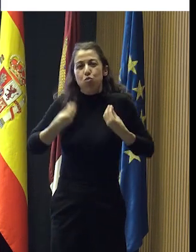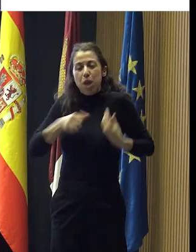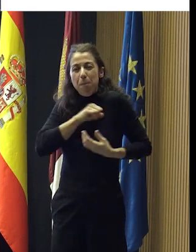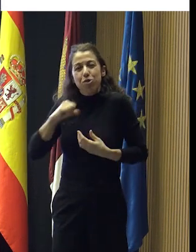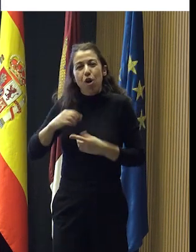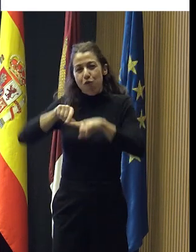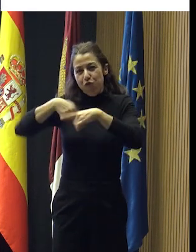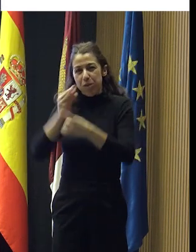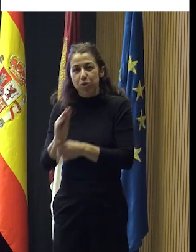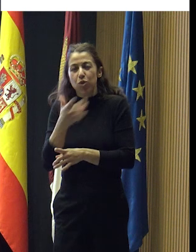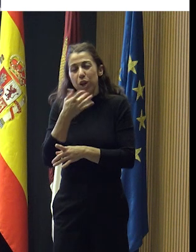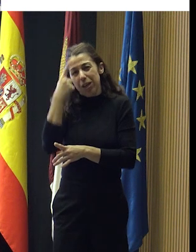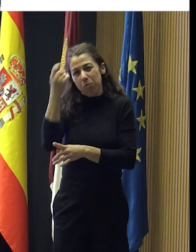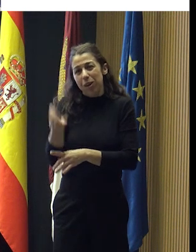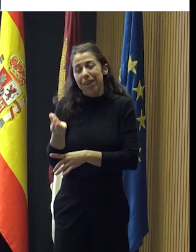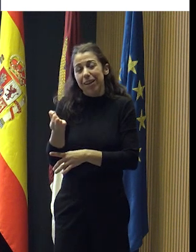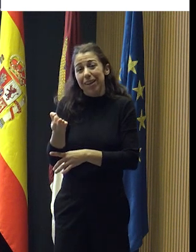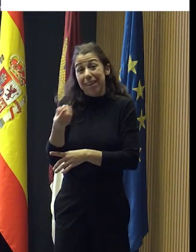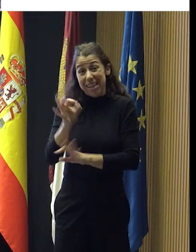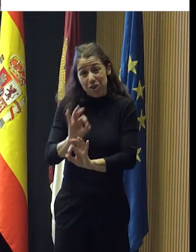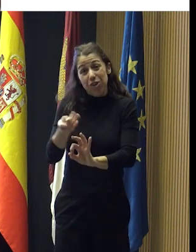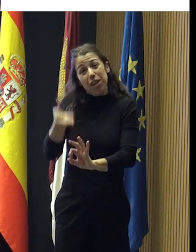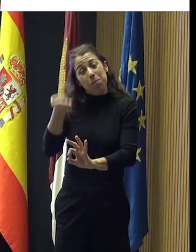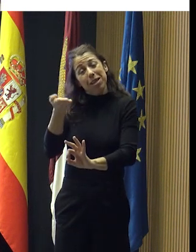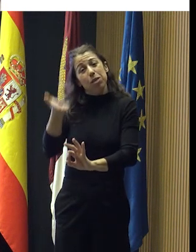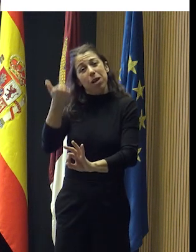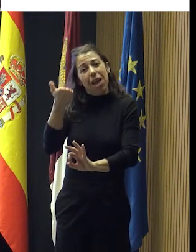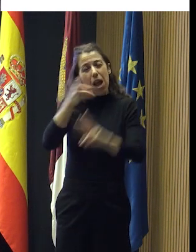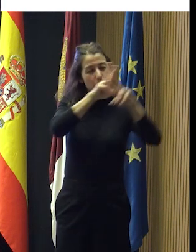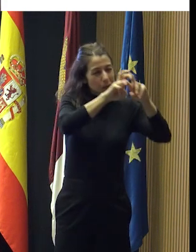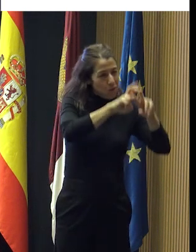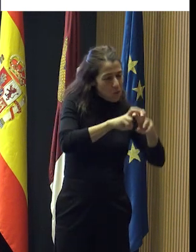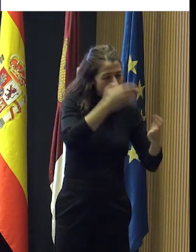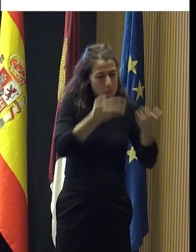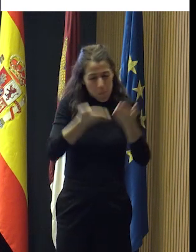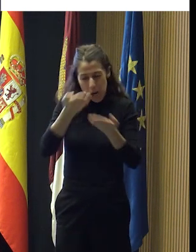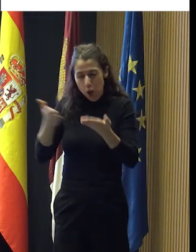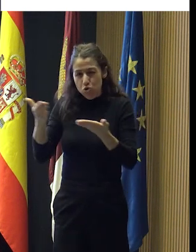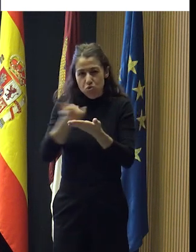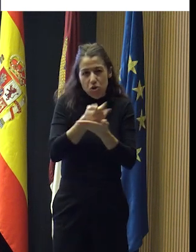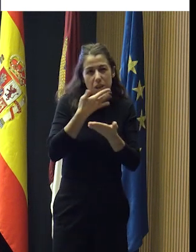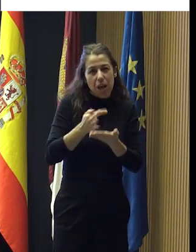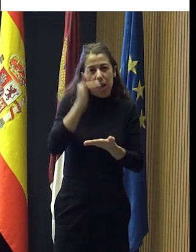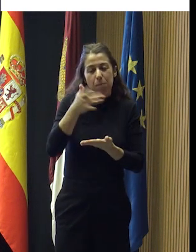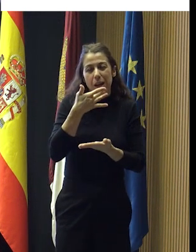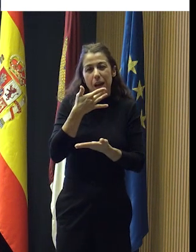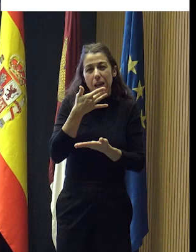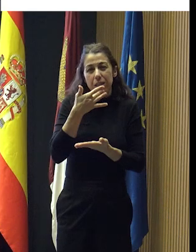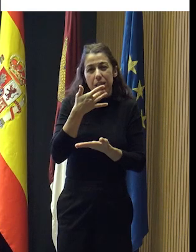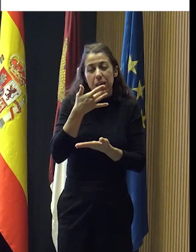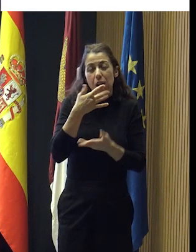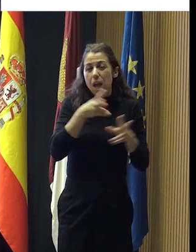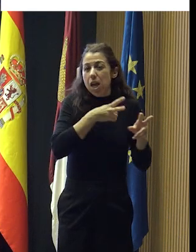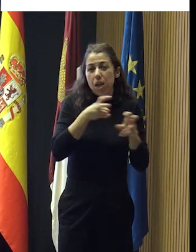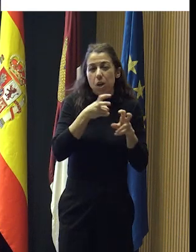personal, en su familia. Creemos que eso también es fundamental, investigarlo y evaluarlo. Y además también estamos poniendo en marcha proyectos de